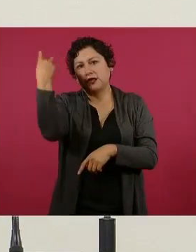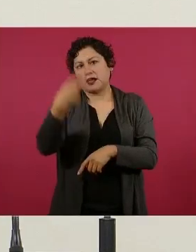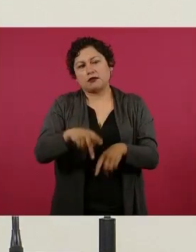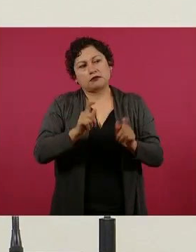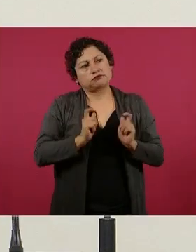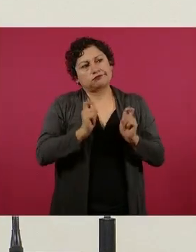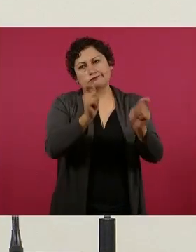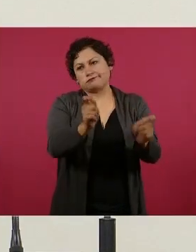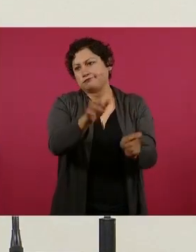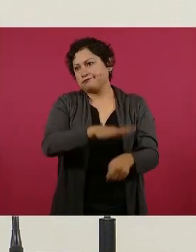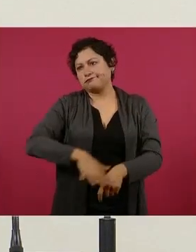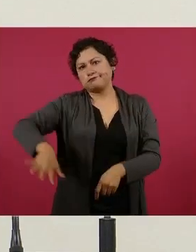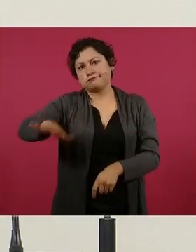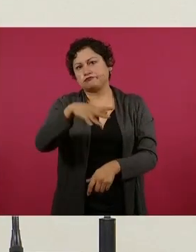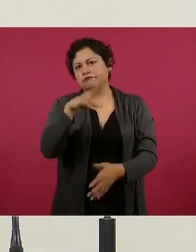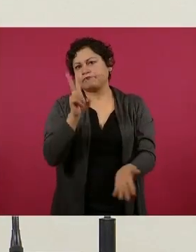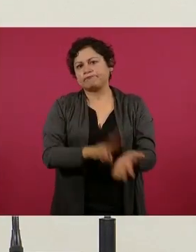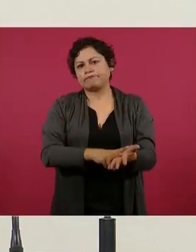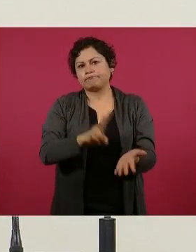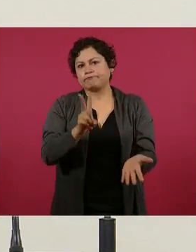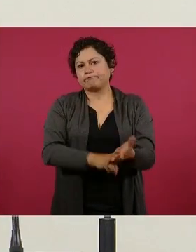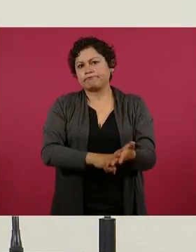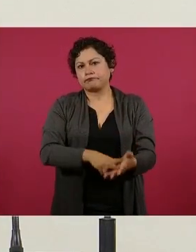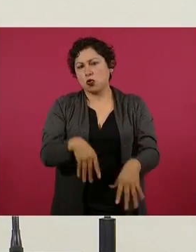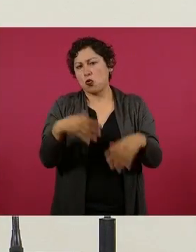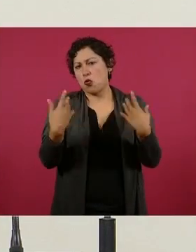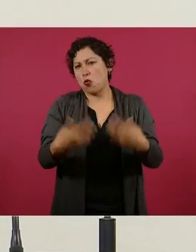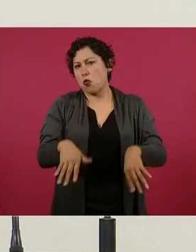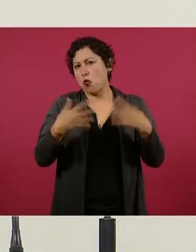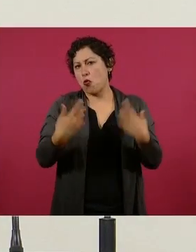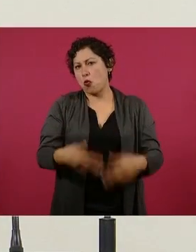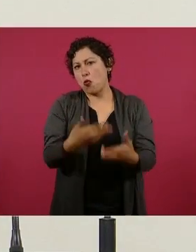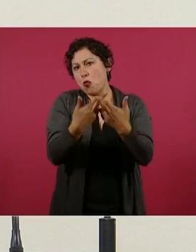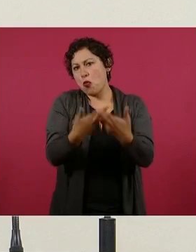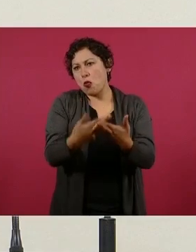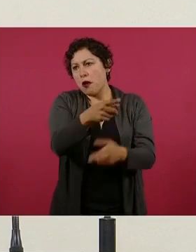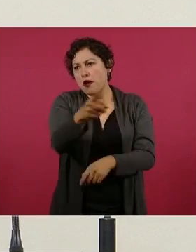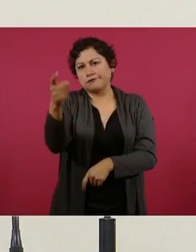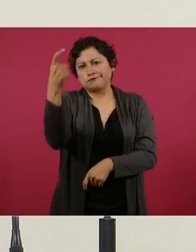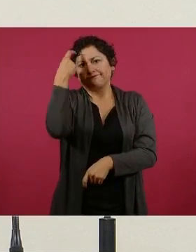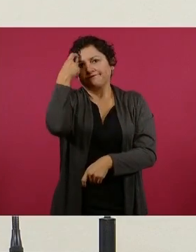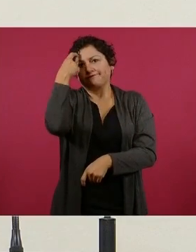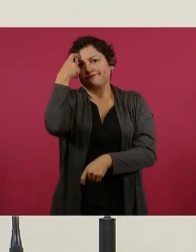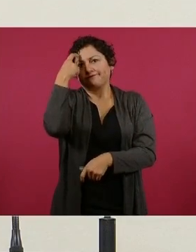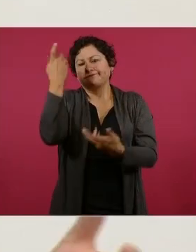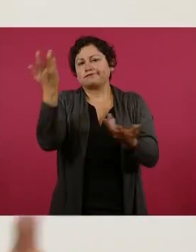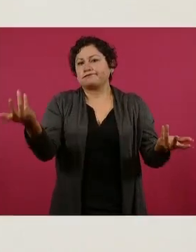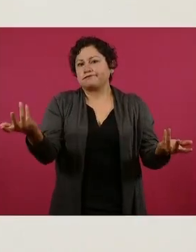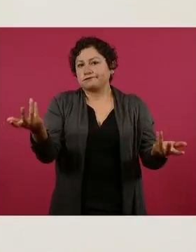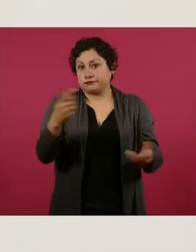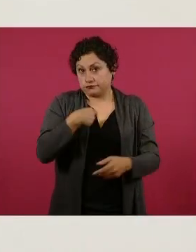un pueblo excepcional, muy consciente. Ahí les